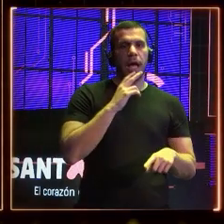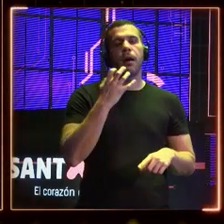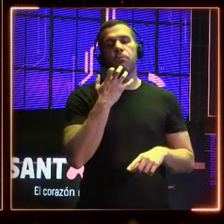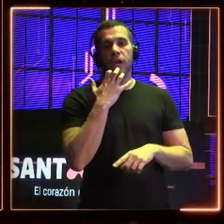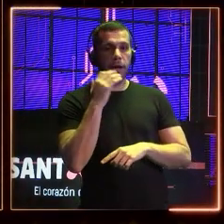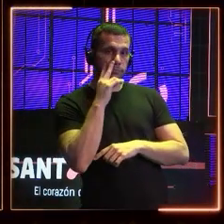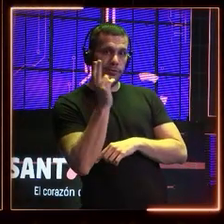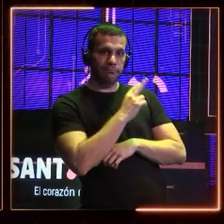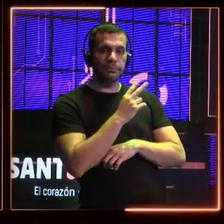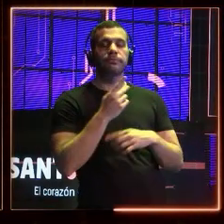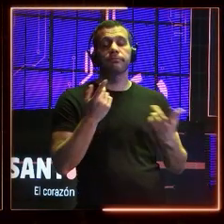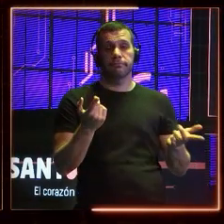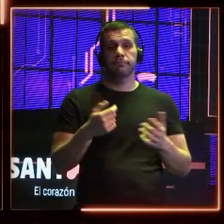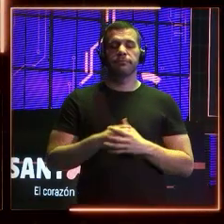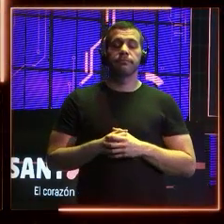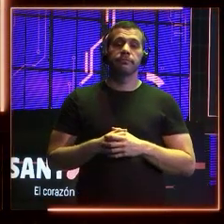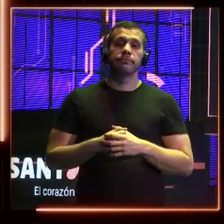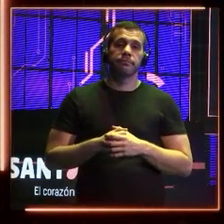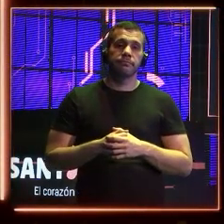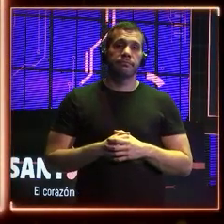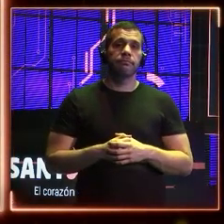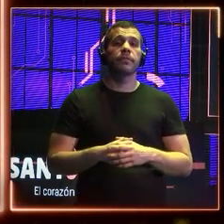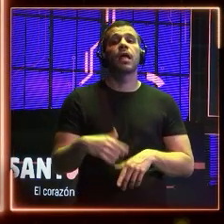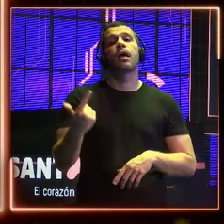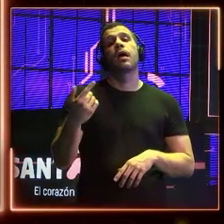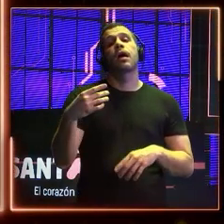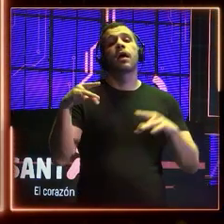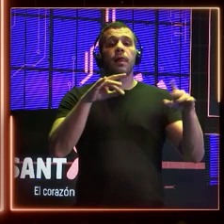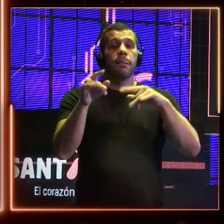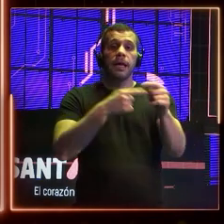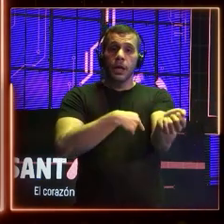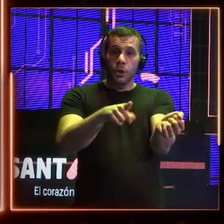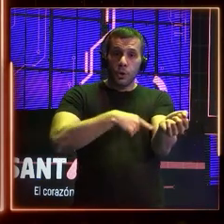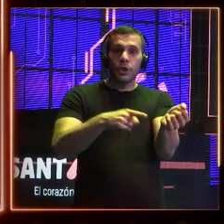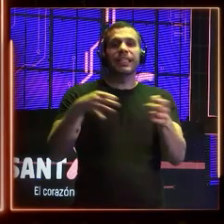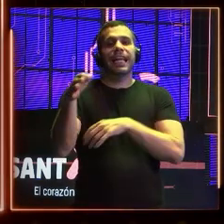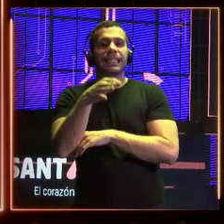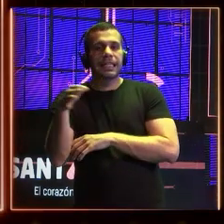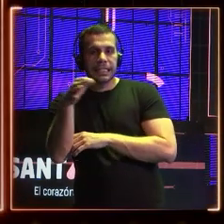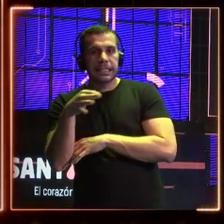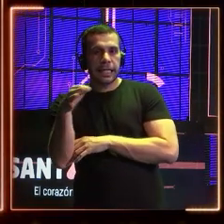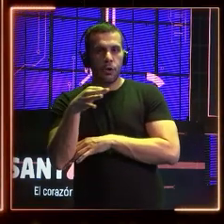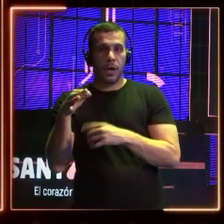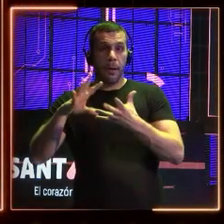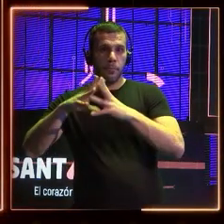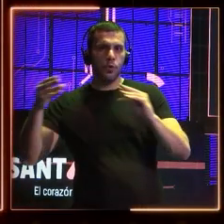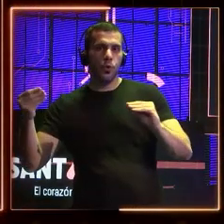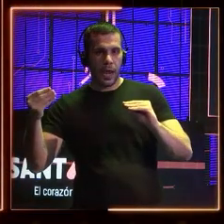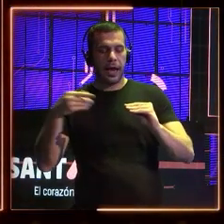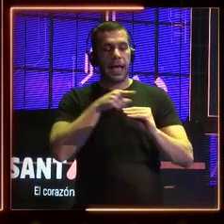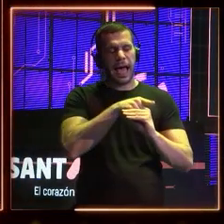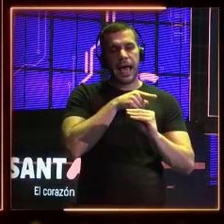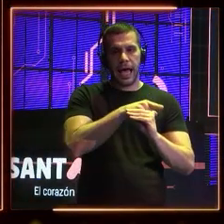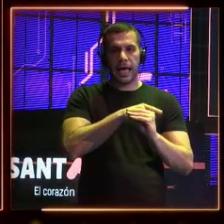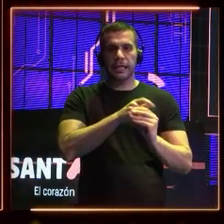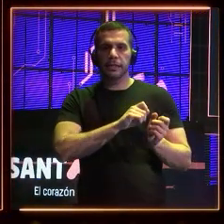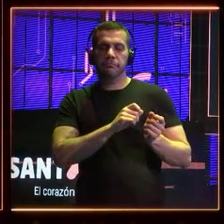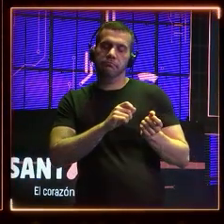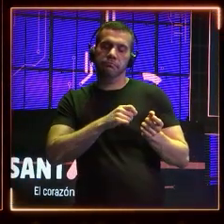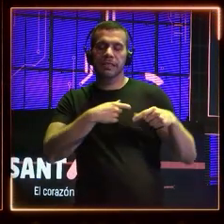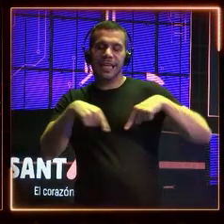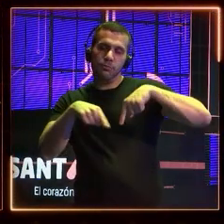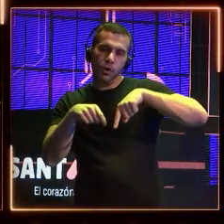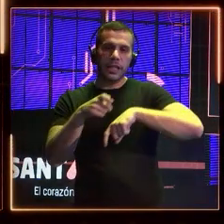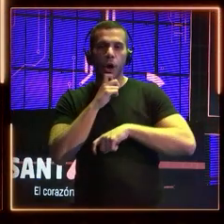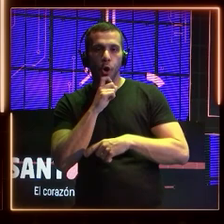dice cómo se transporta la glucosa a a las a las células musculares y te da cuatro par posibilidades Y así pues con distintas preguntas de todo